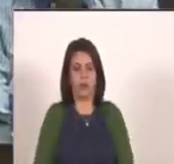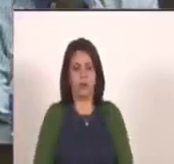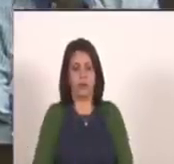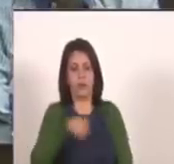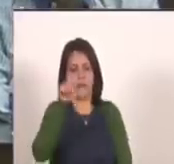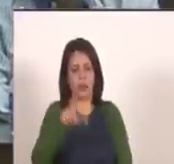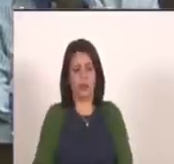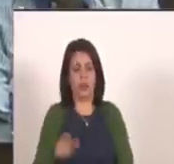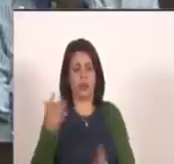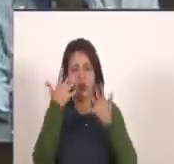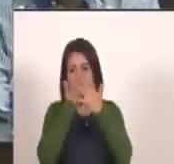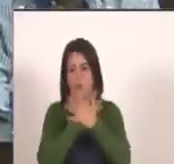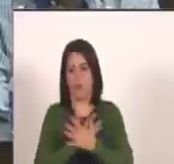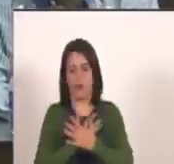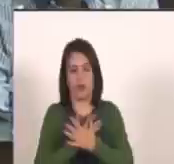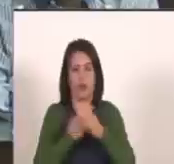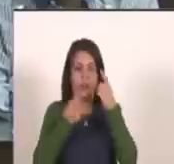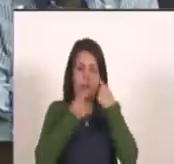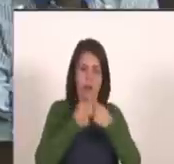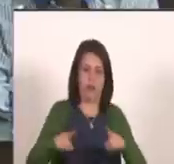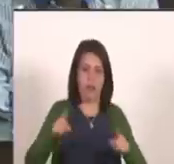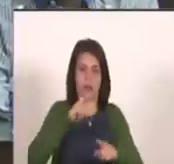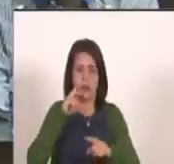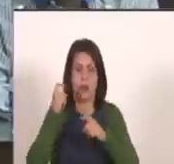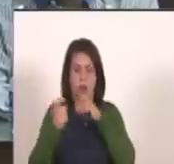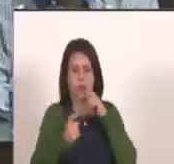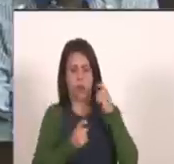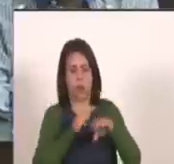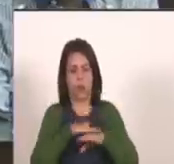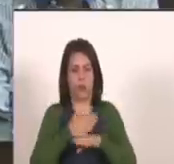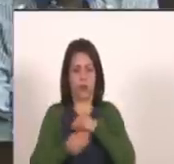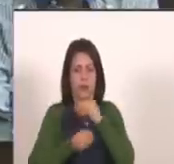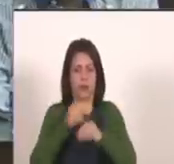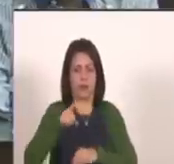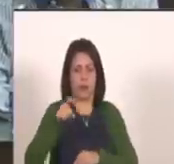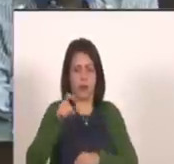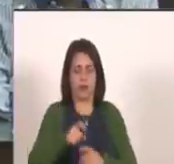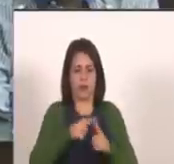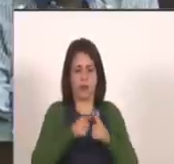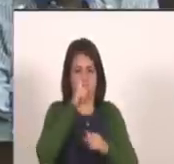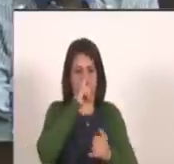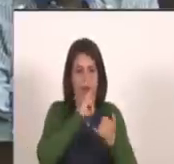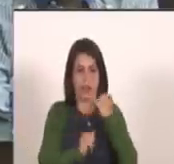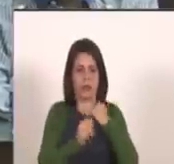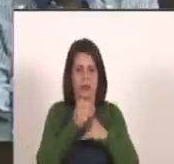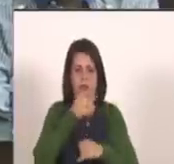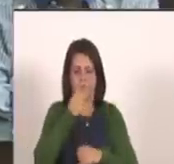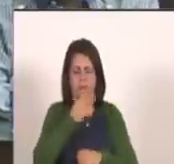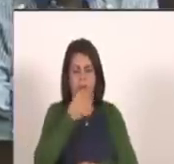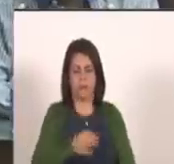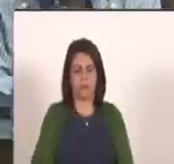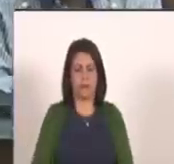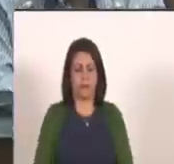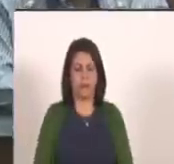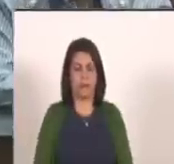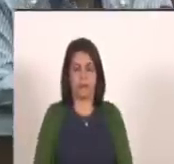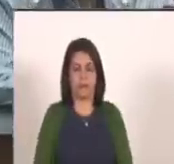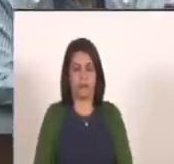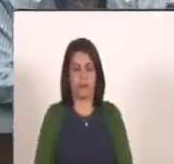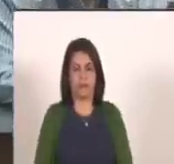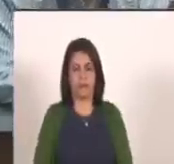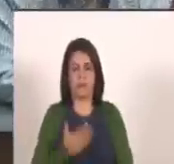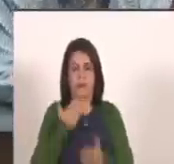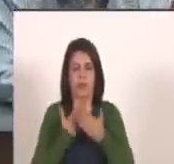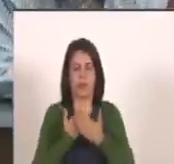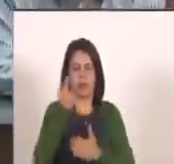una persona que no confunde ni diferencias con odio, ni la necesidad de justicia con venganza. Buenas tardes.